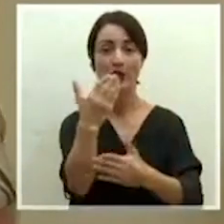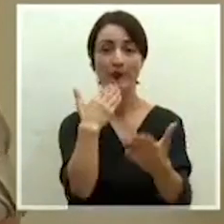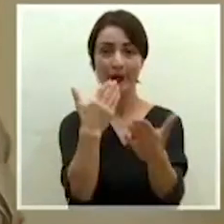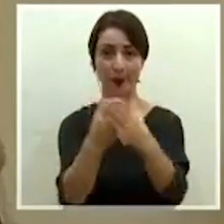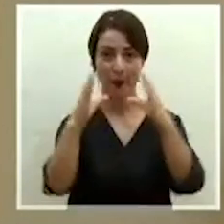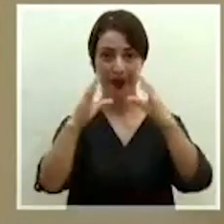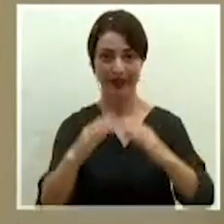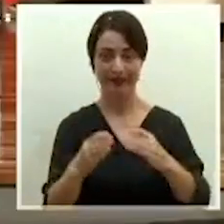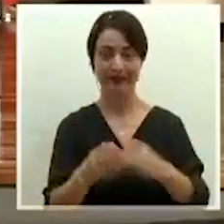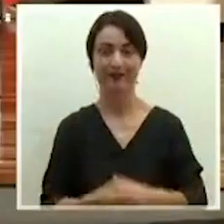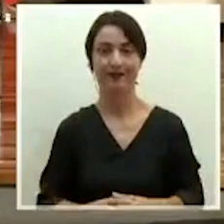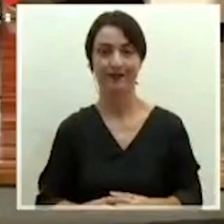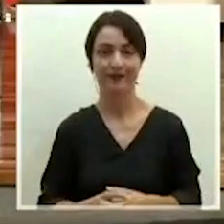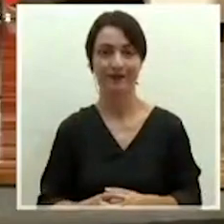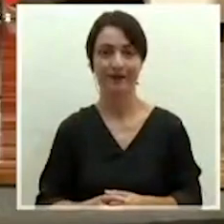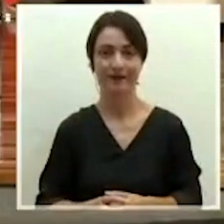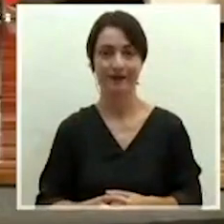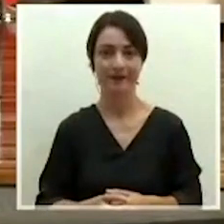tardes.